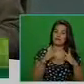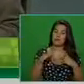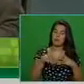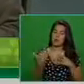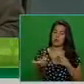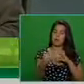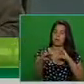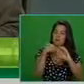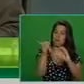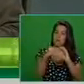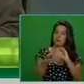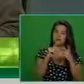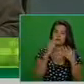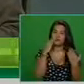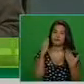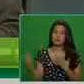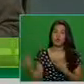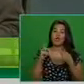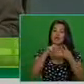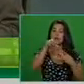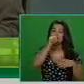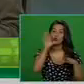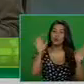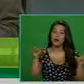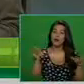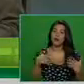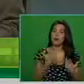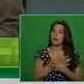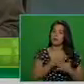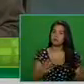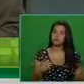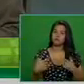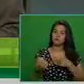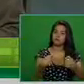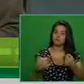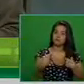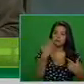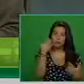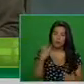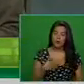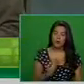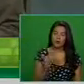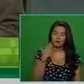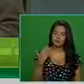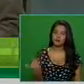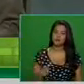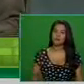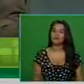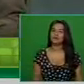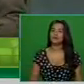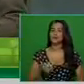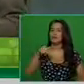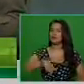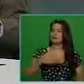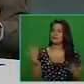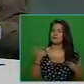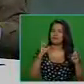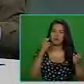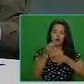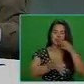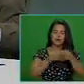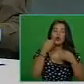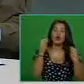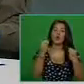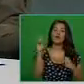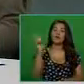www.vive.gov.be. De igual forma, nuestra cuenta en Twitter a la disposición desde este preciso momento, @vive_piso_televisión. Hoy estaremos conversando acerca de los avances que da